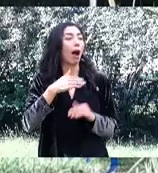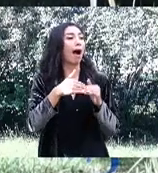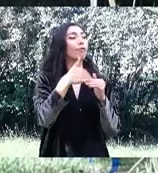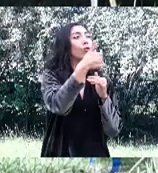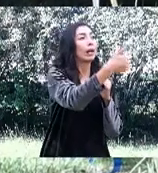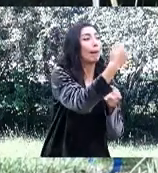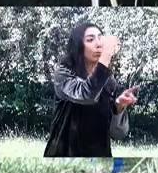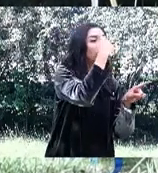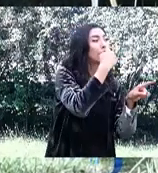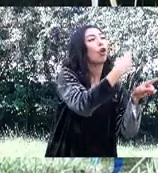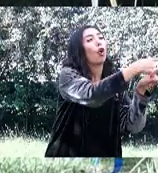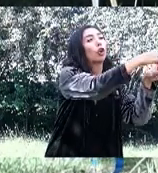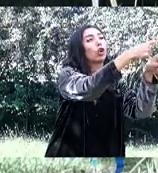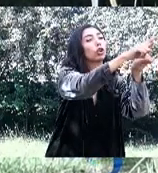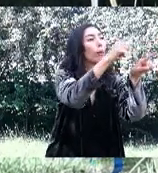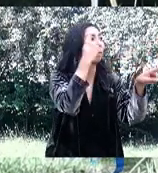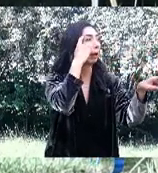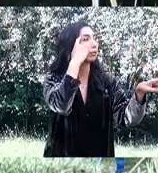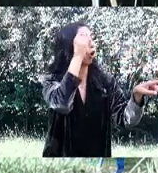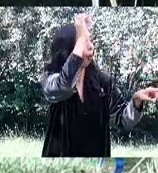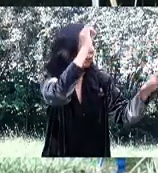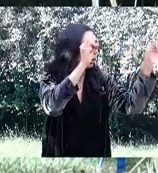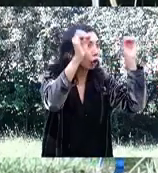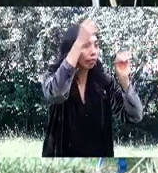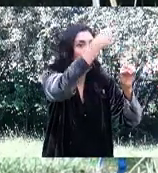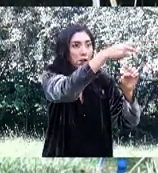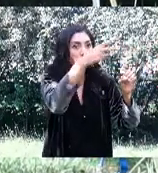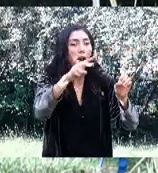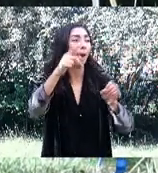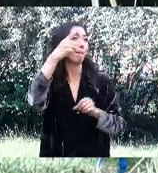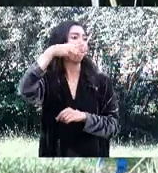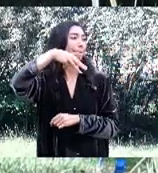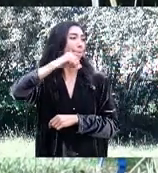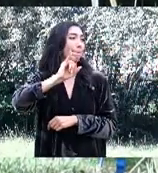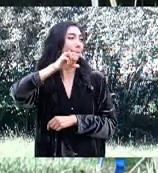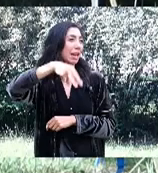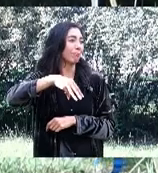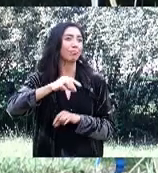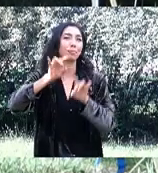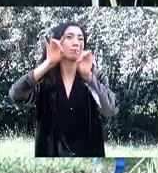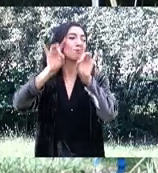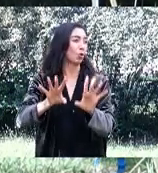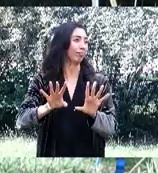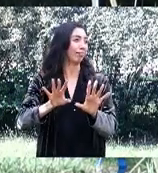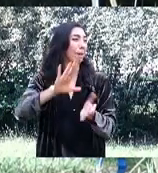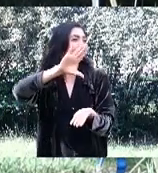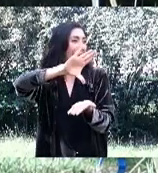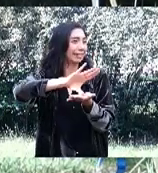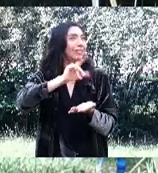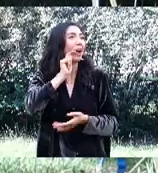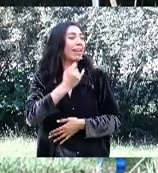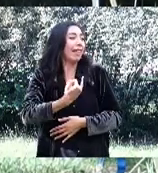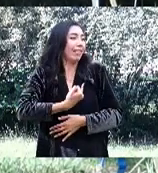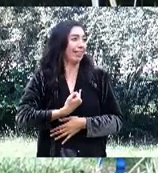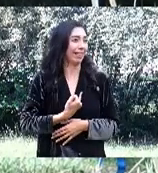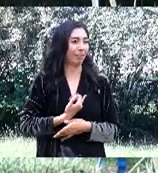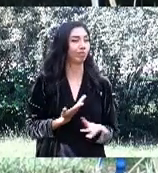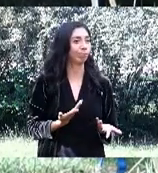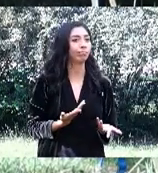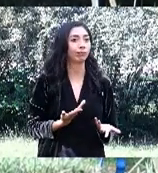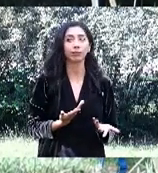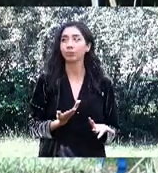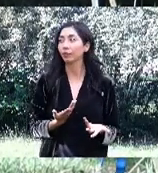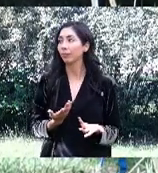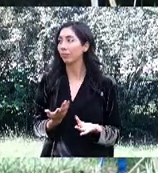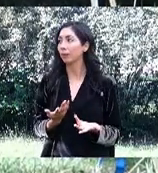siempre es que el mim es una institución y no para el país y grábense lo que acaba de decir María Paz